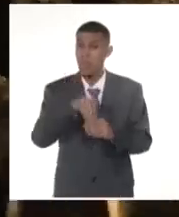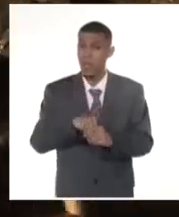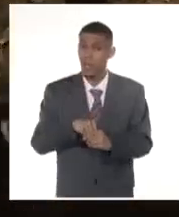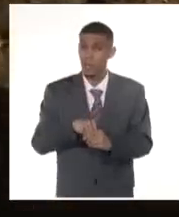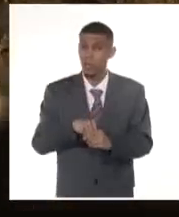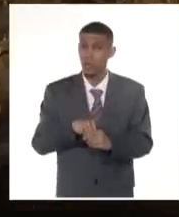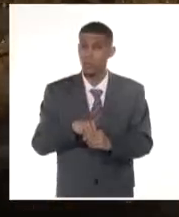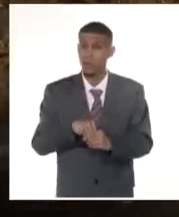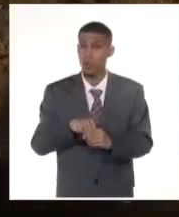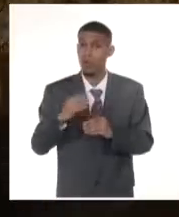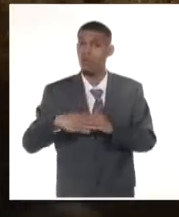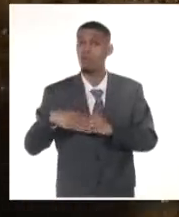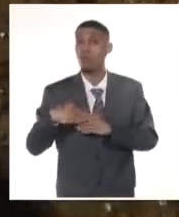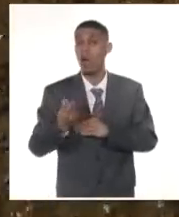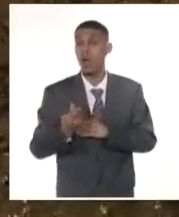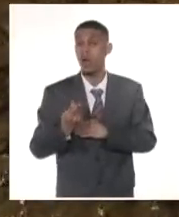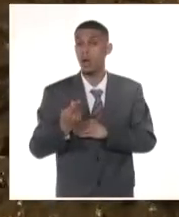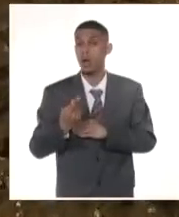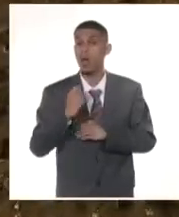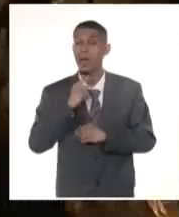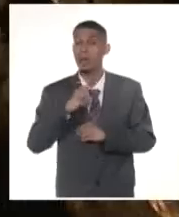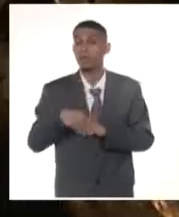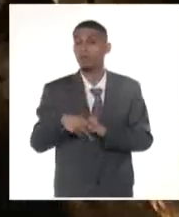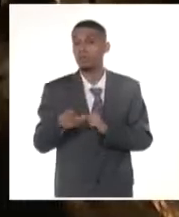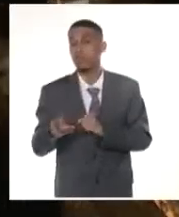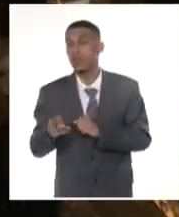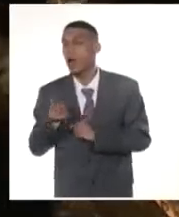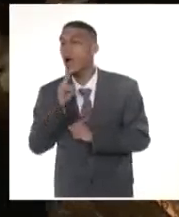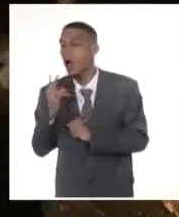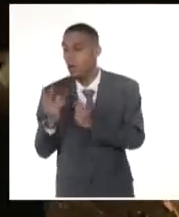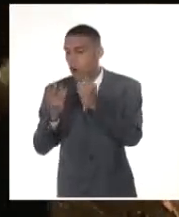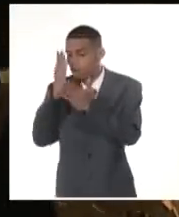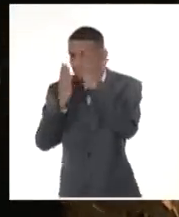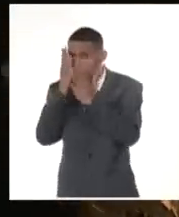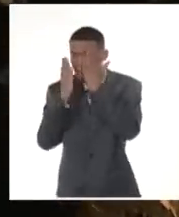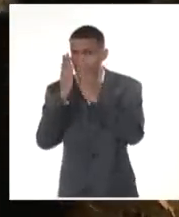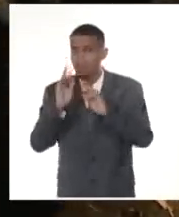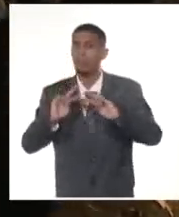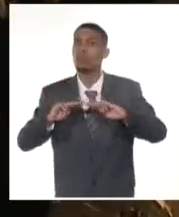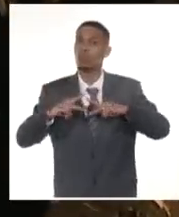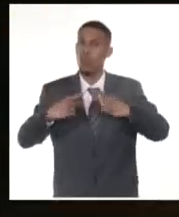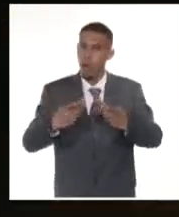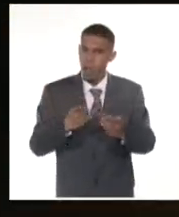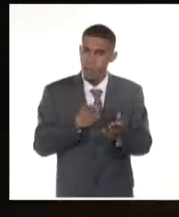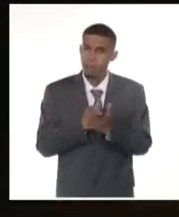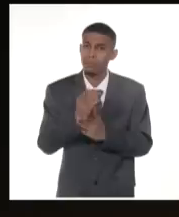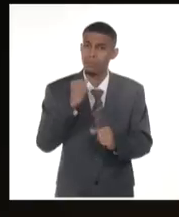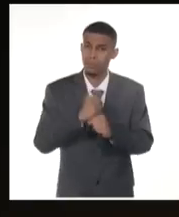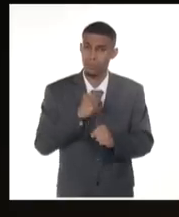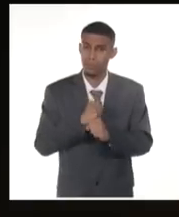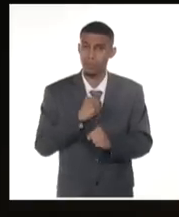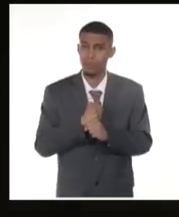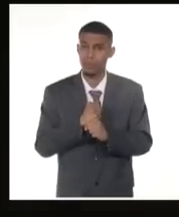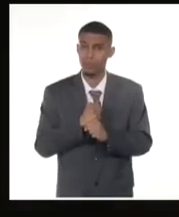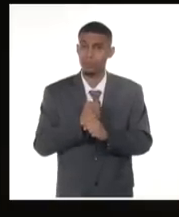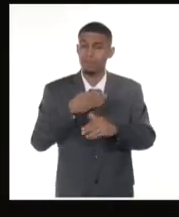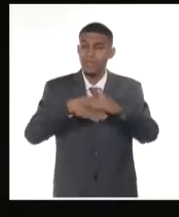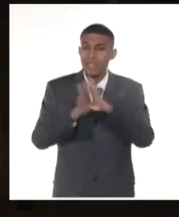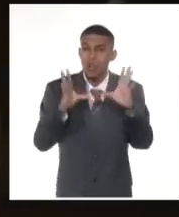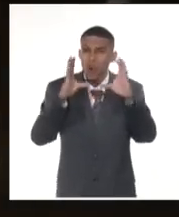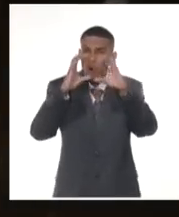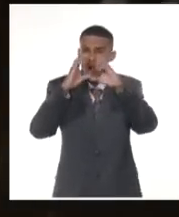oscuros como el hollín, toman aire, se echan agua en la cara y los ojos, vuelven a respirar fuerza y entran a la oscuridad de la